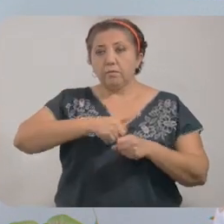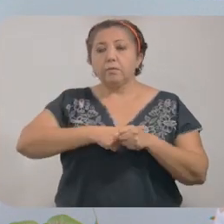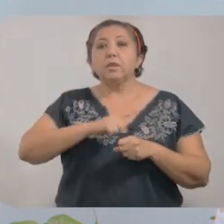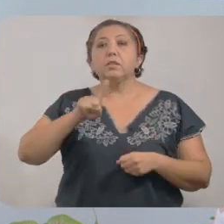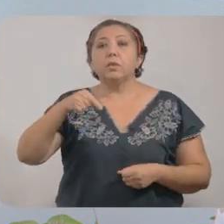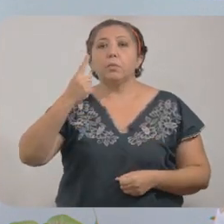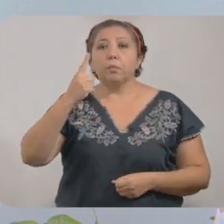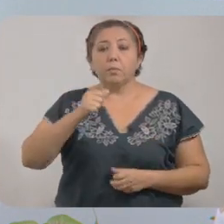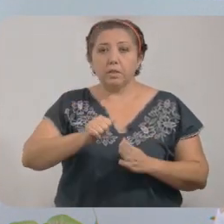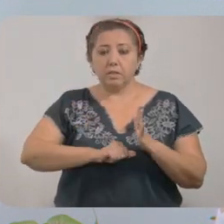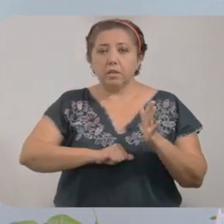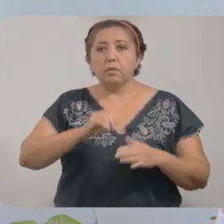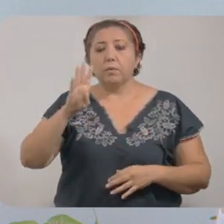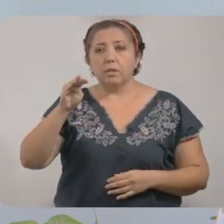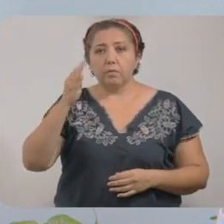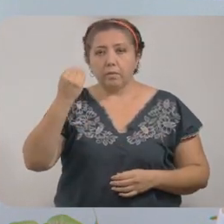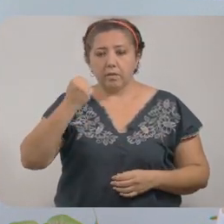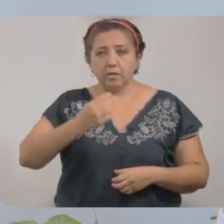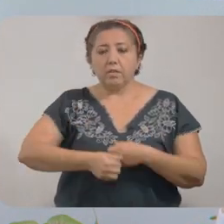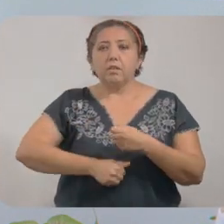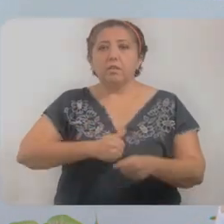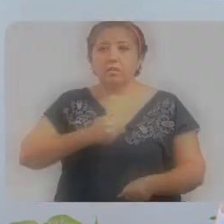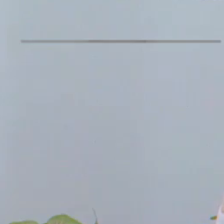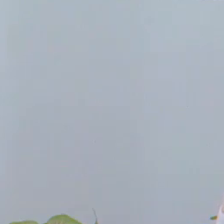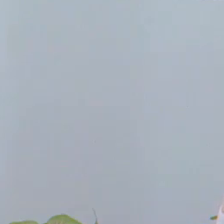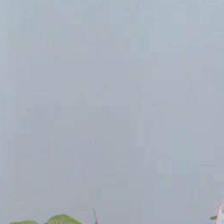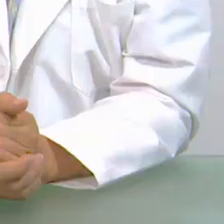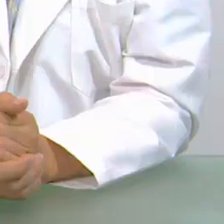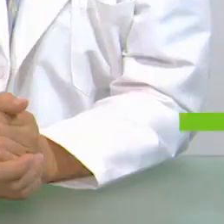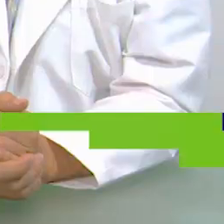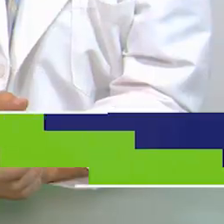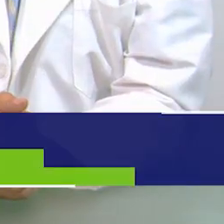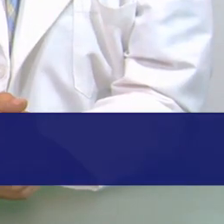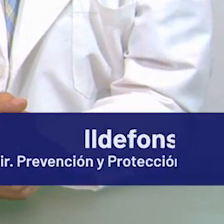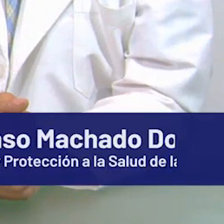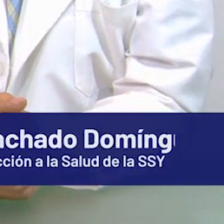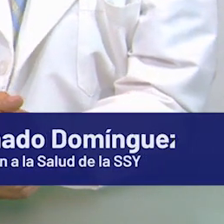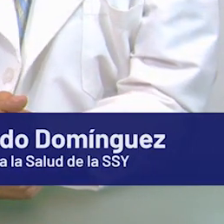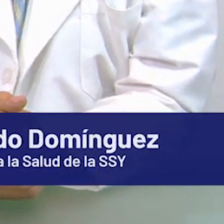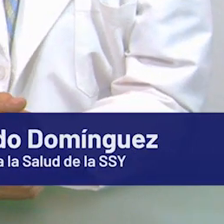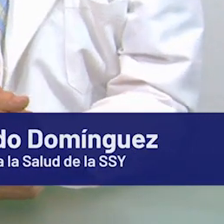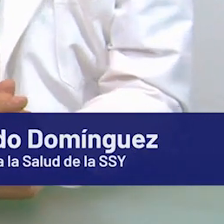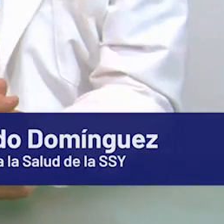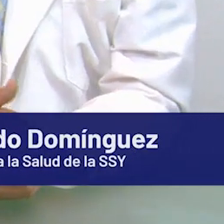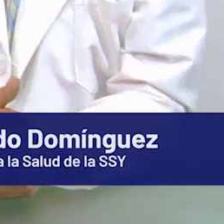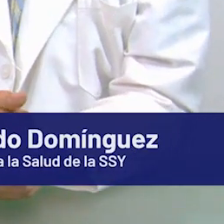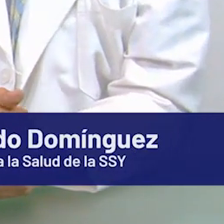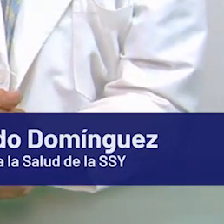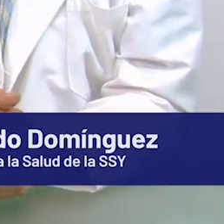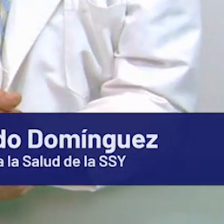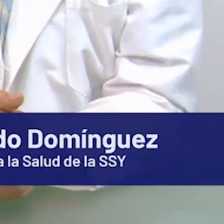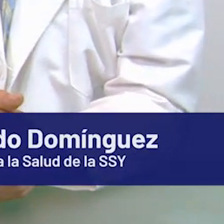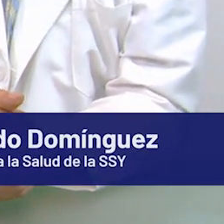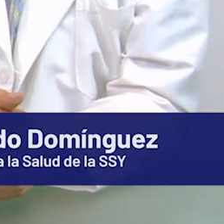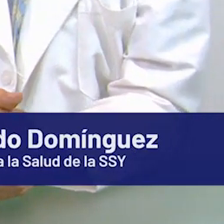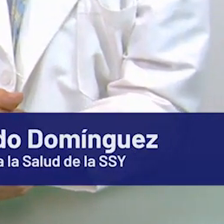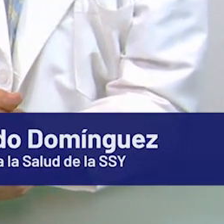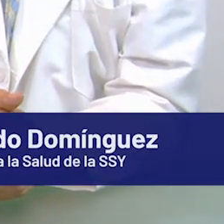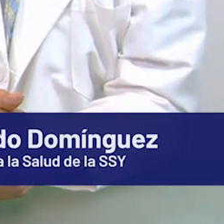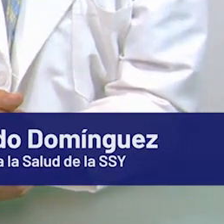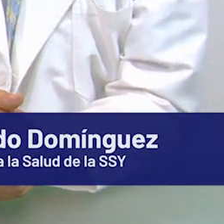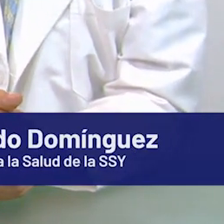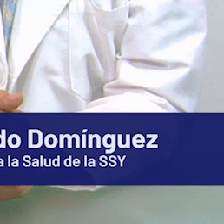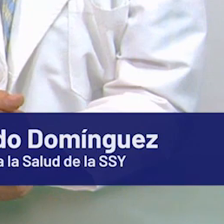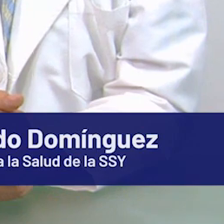confirmados es de un mes a 99 años ese es el panorama del día de hoy doctor gracias doctor isaac estaremos actualizando esta